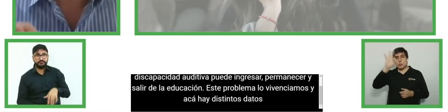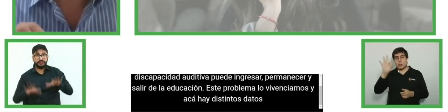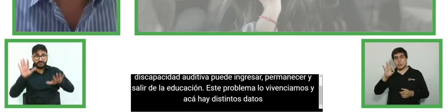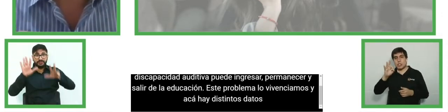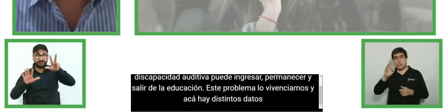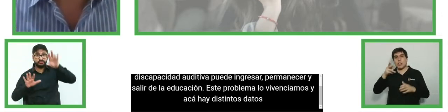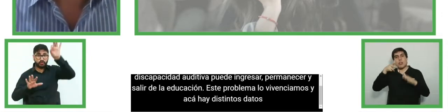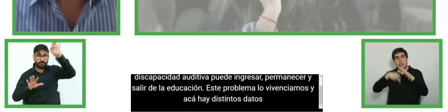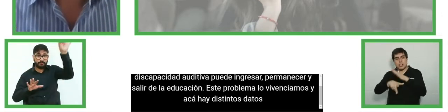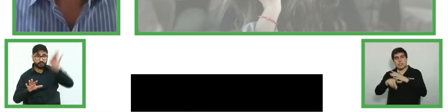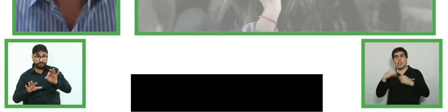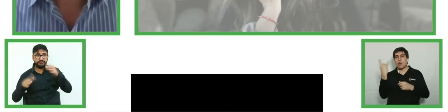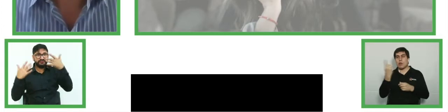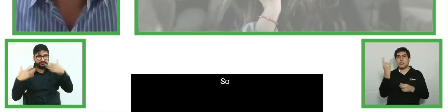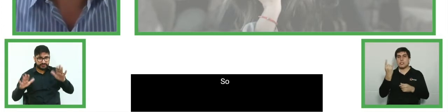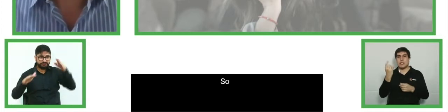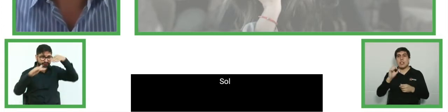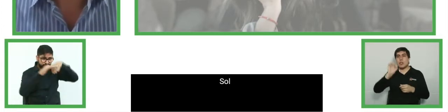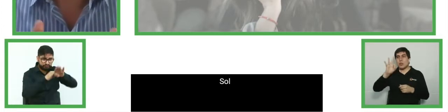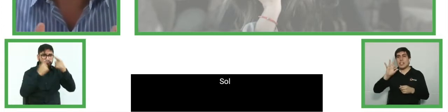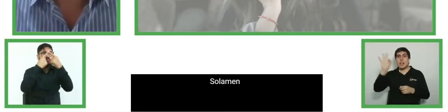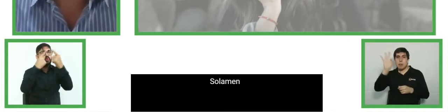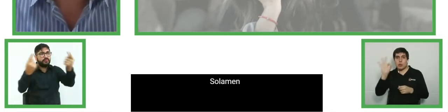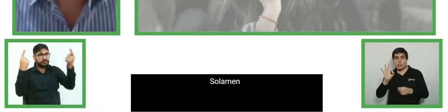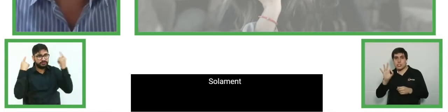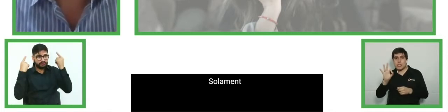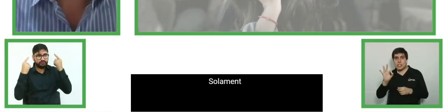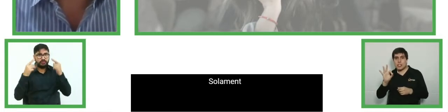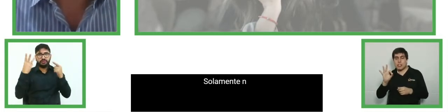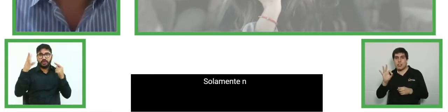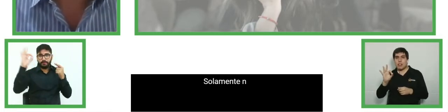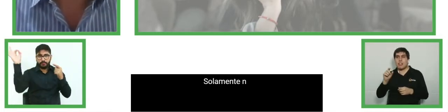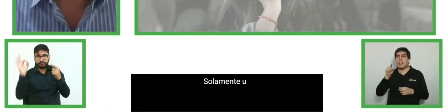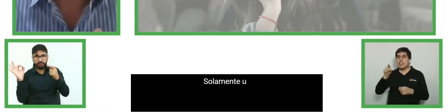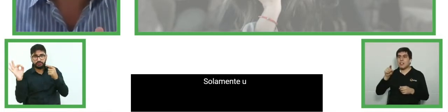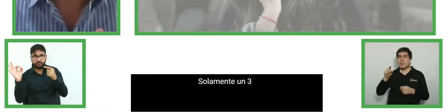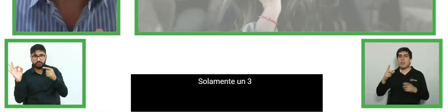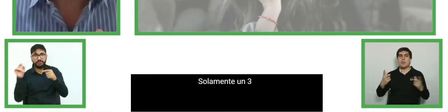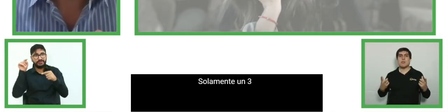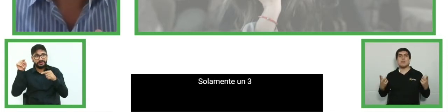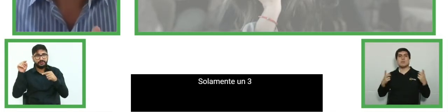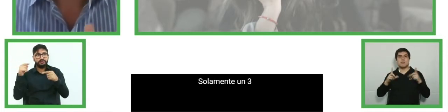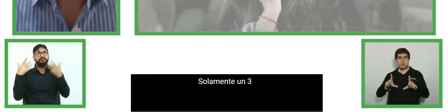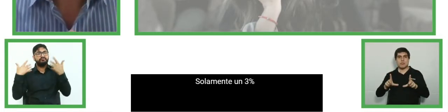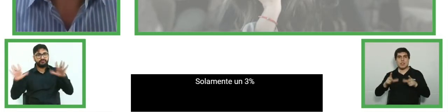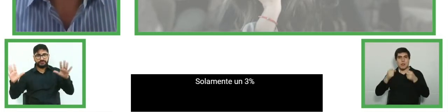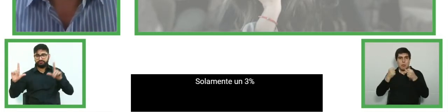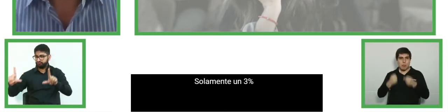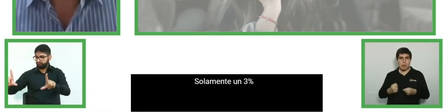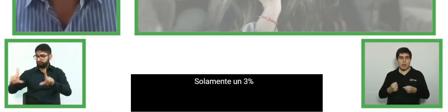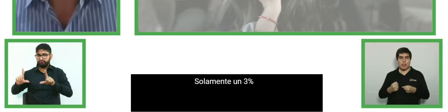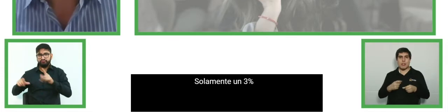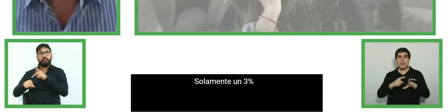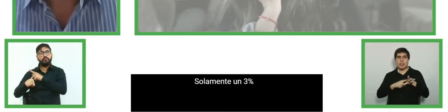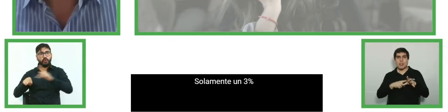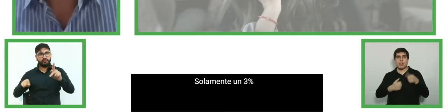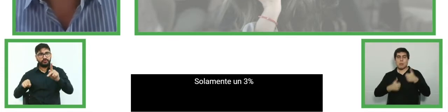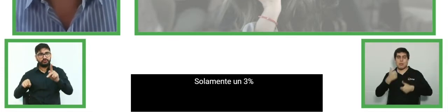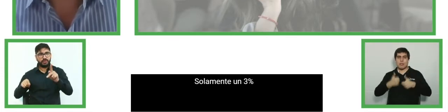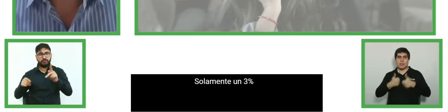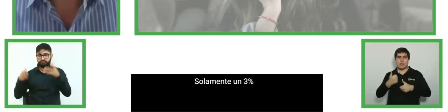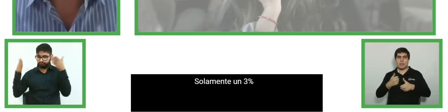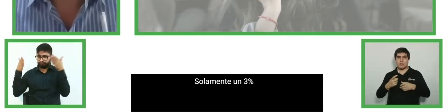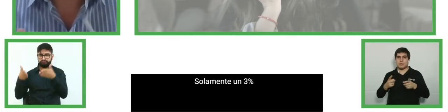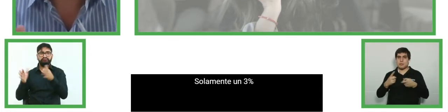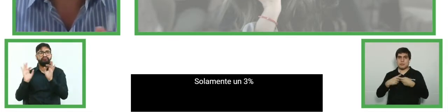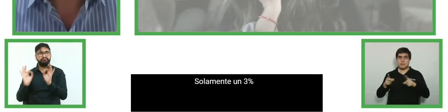un 3% de esas personas en Chile logra obtener un título técnico profesional, frente a las personas sin discapacidad